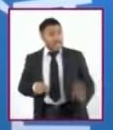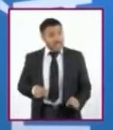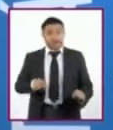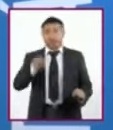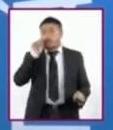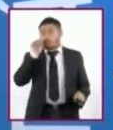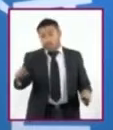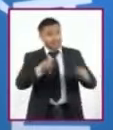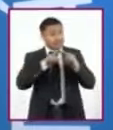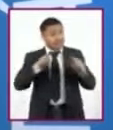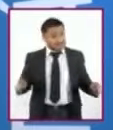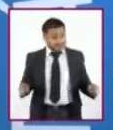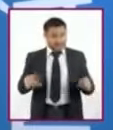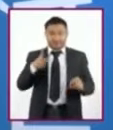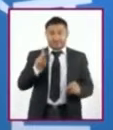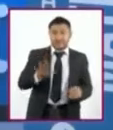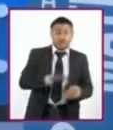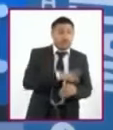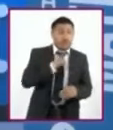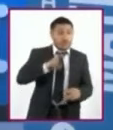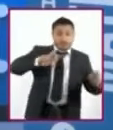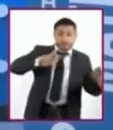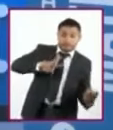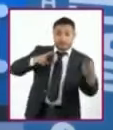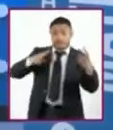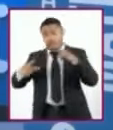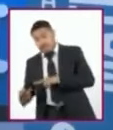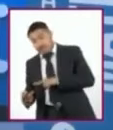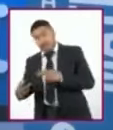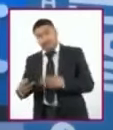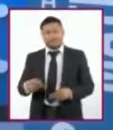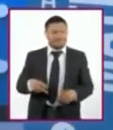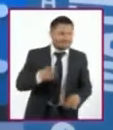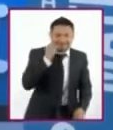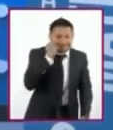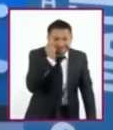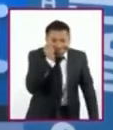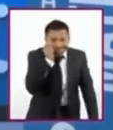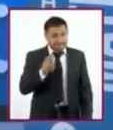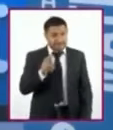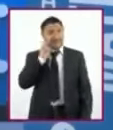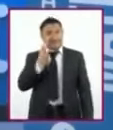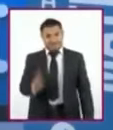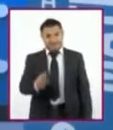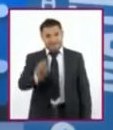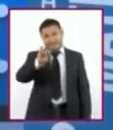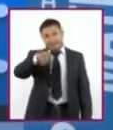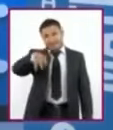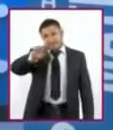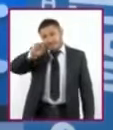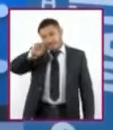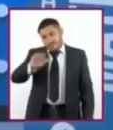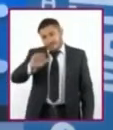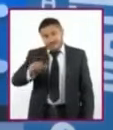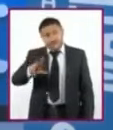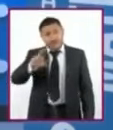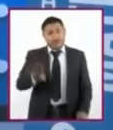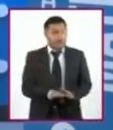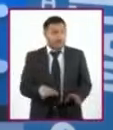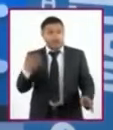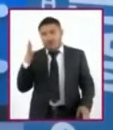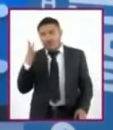resultante está invertida. Como pudieron ver, la simetría no es solo un reflejo o solo